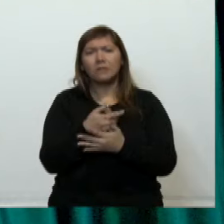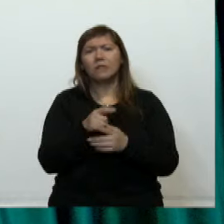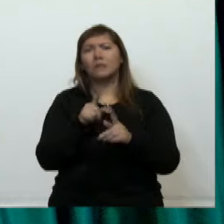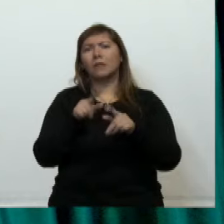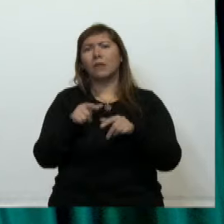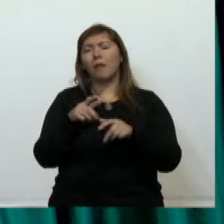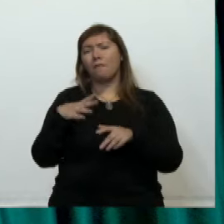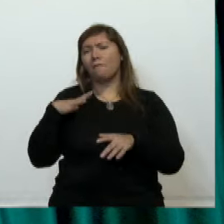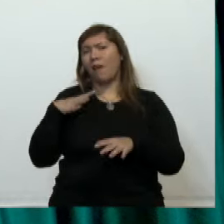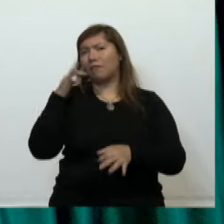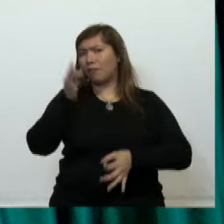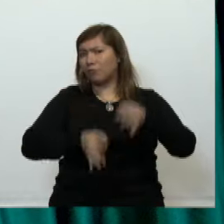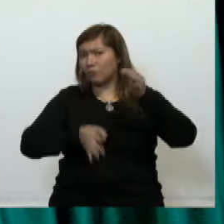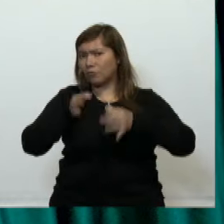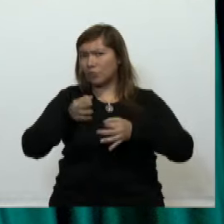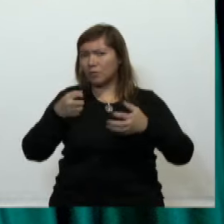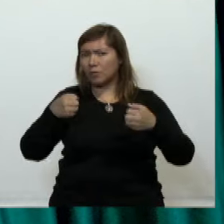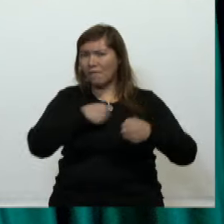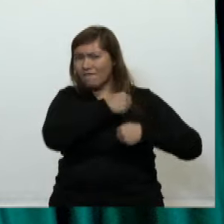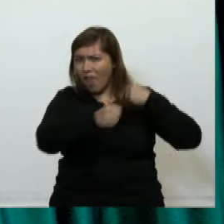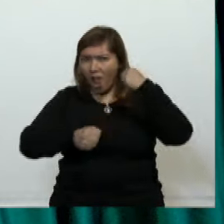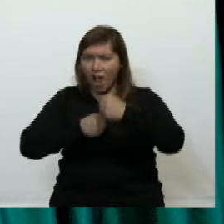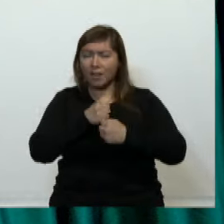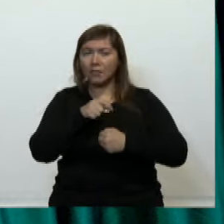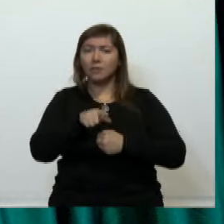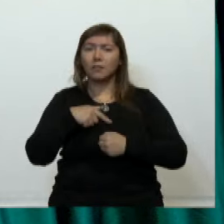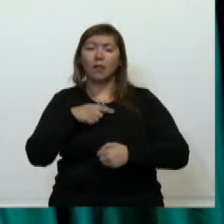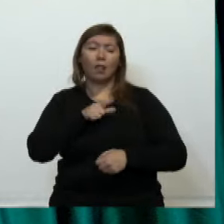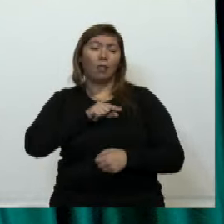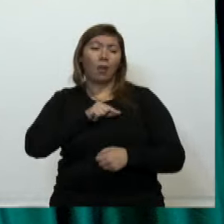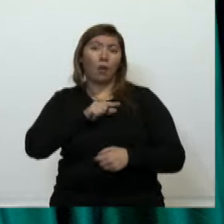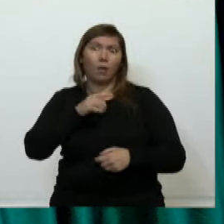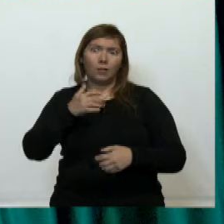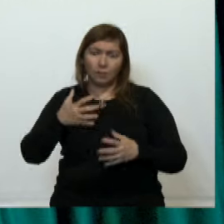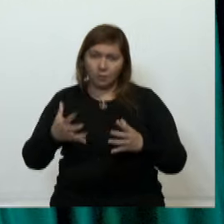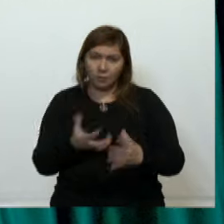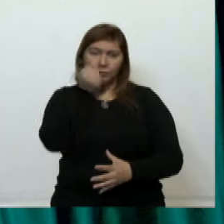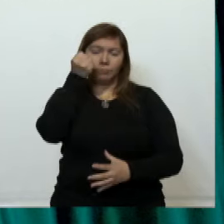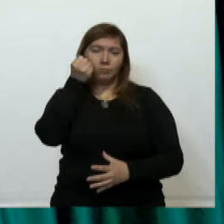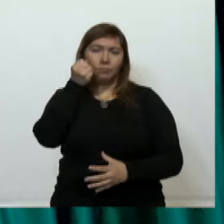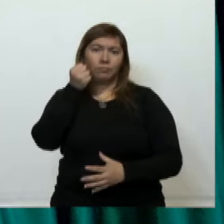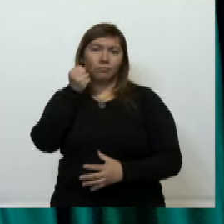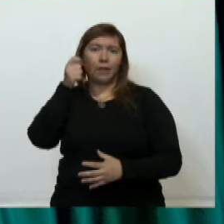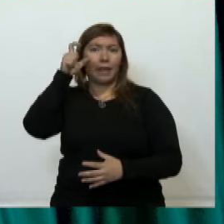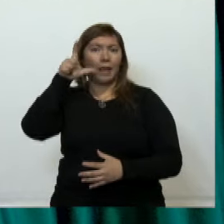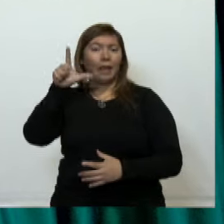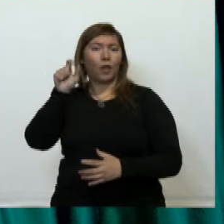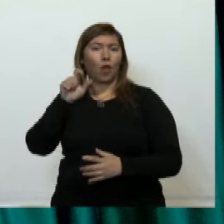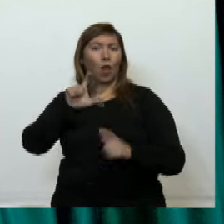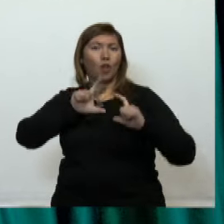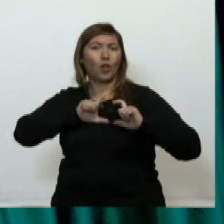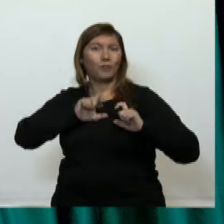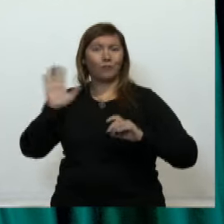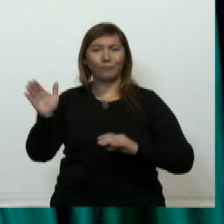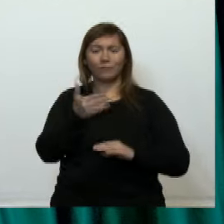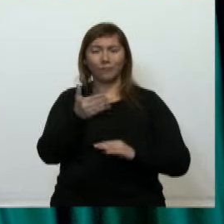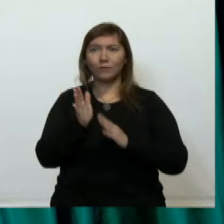y de la violencia, para que su dolor encuentre eco en el corazón de todos. Oremos.